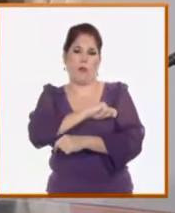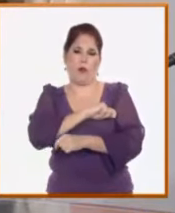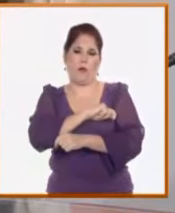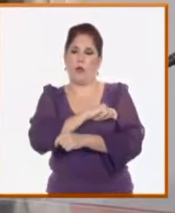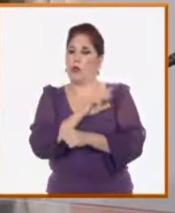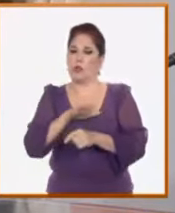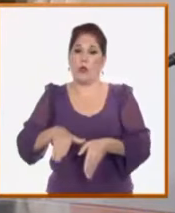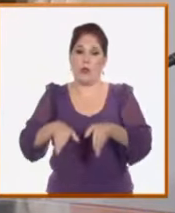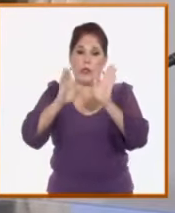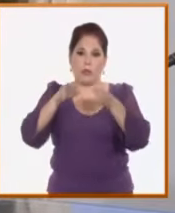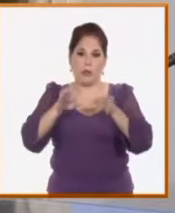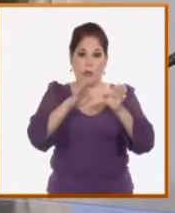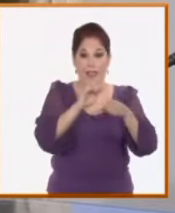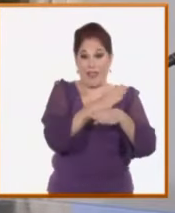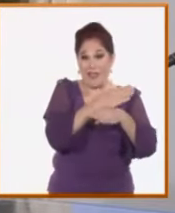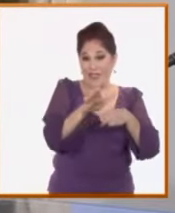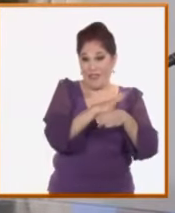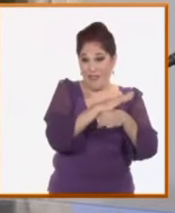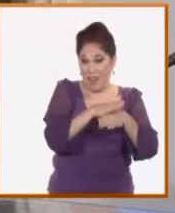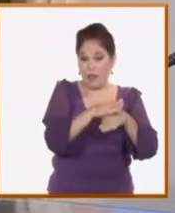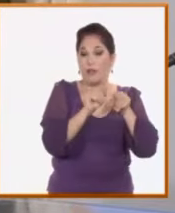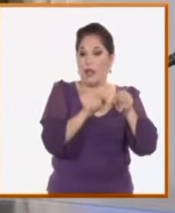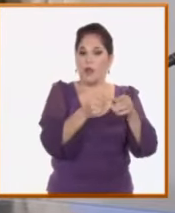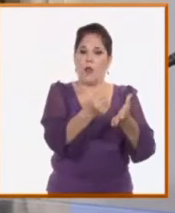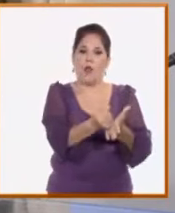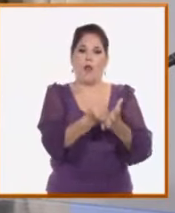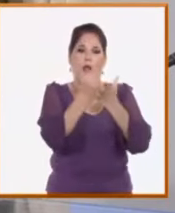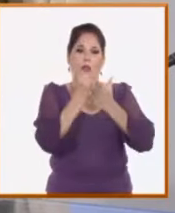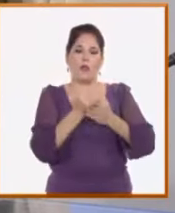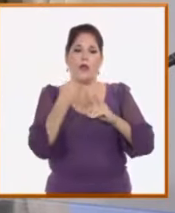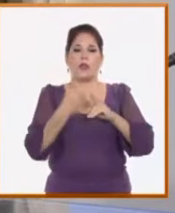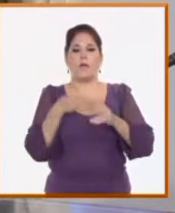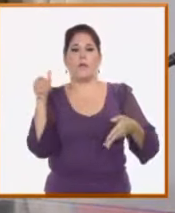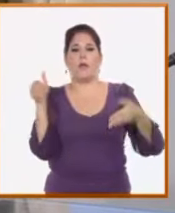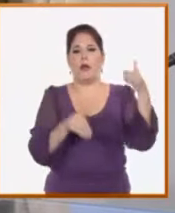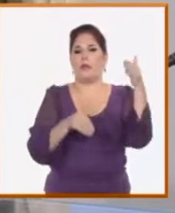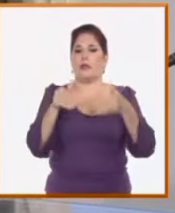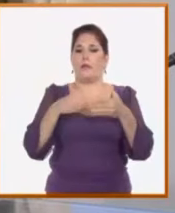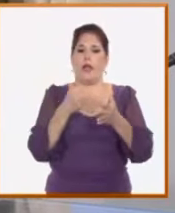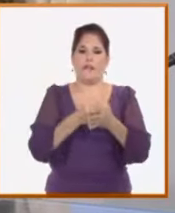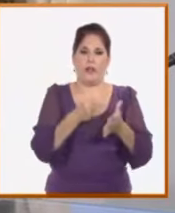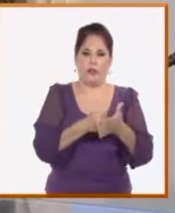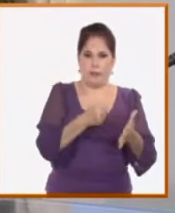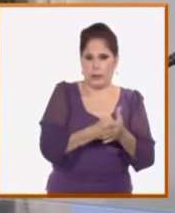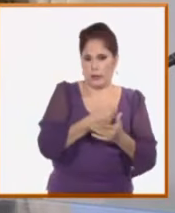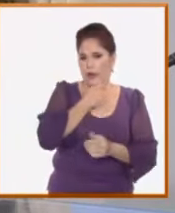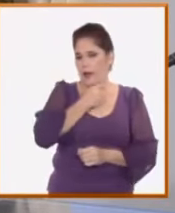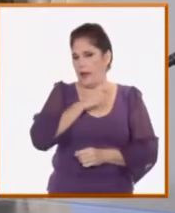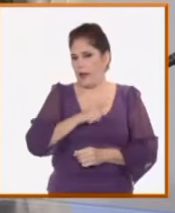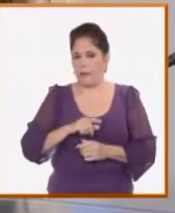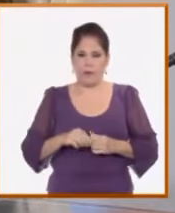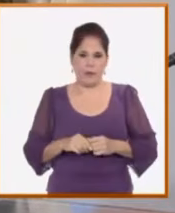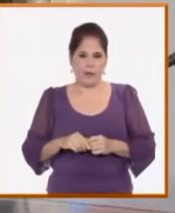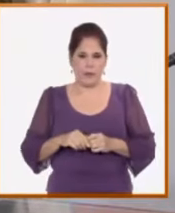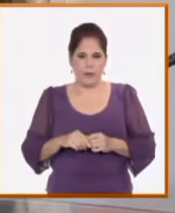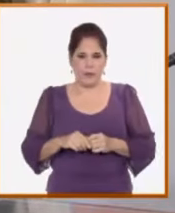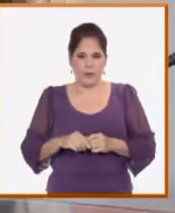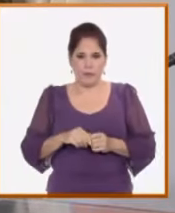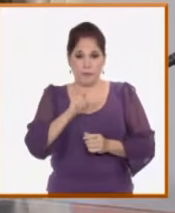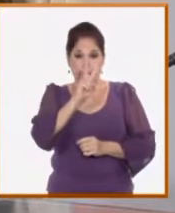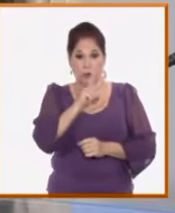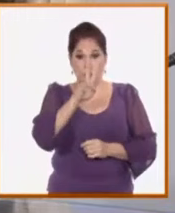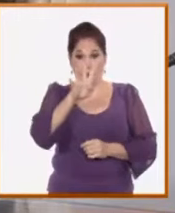instituciones y organismos de la Administración central de del estado que participan activamente en este enfrentamiento por ejemplo fueron enfrentados